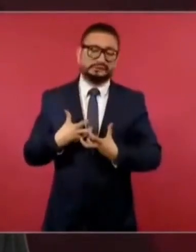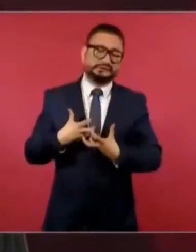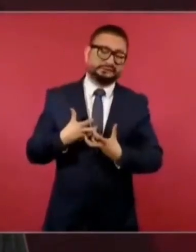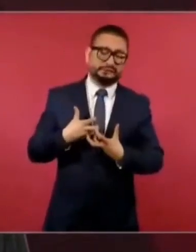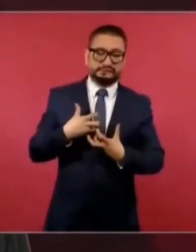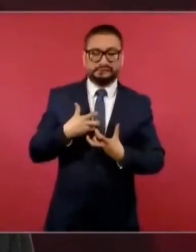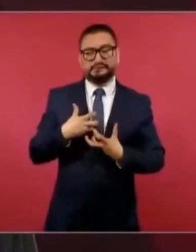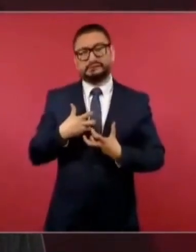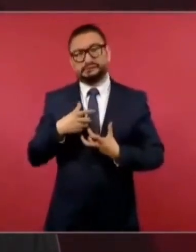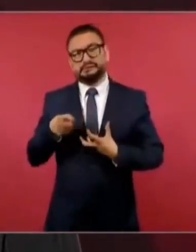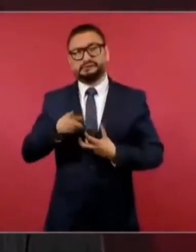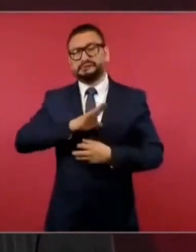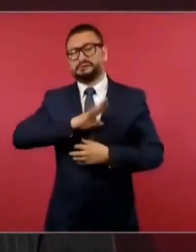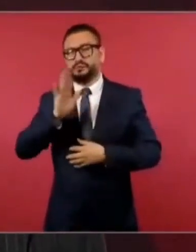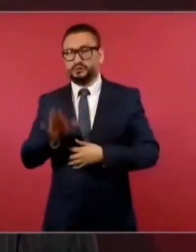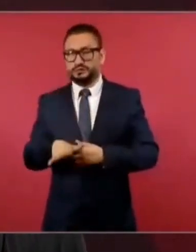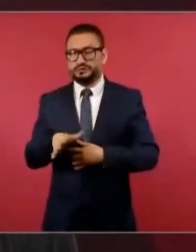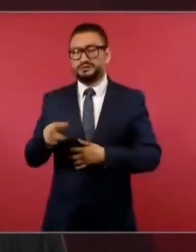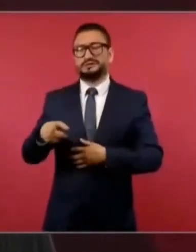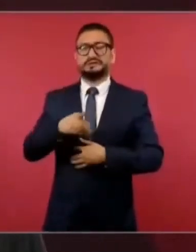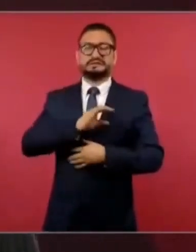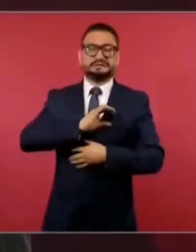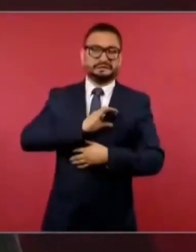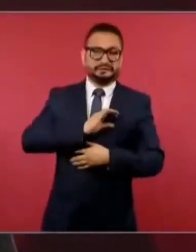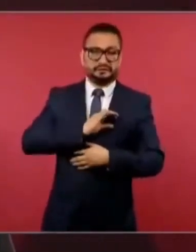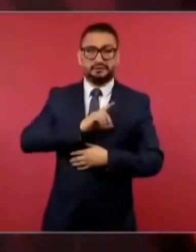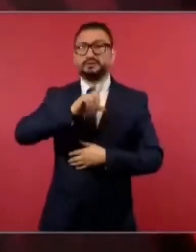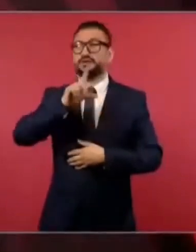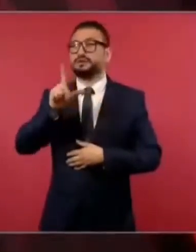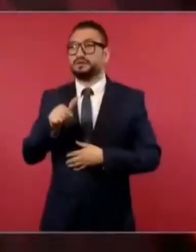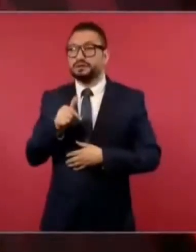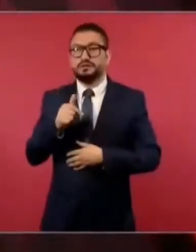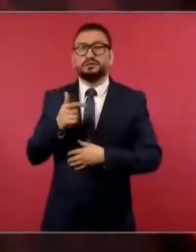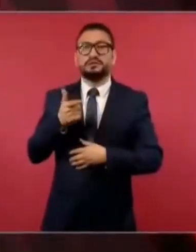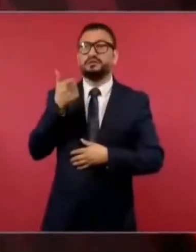de la pérdida del ser querido, la deuda que queda